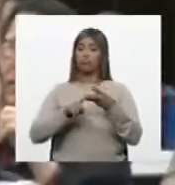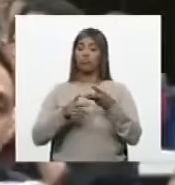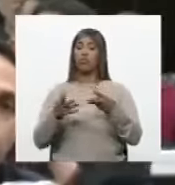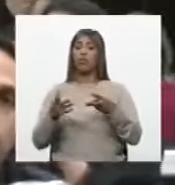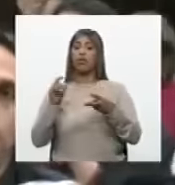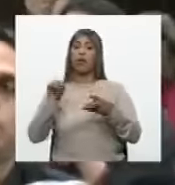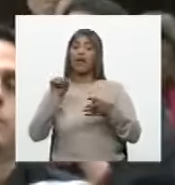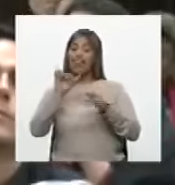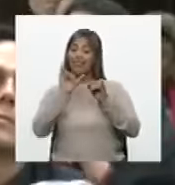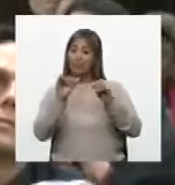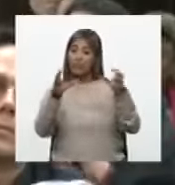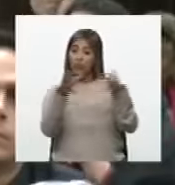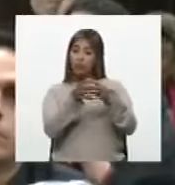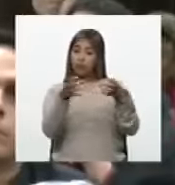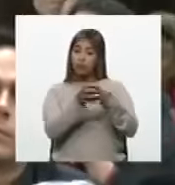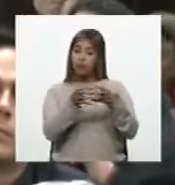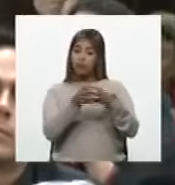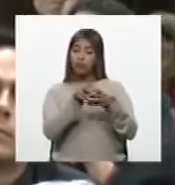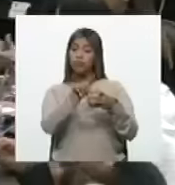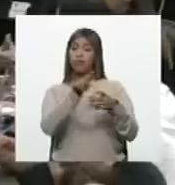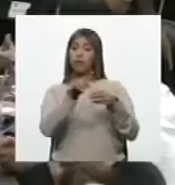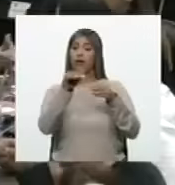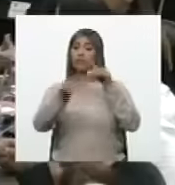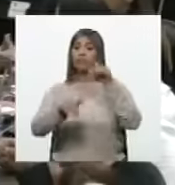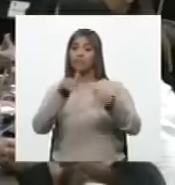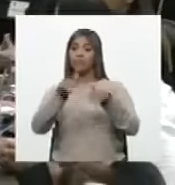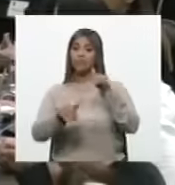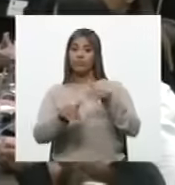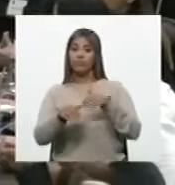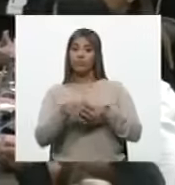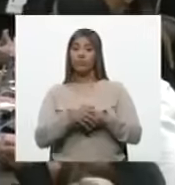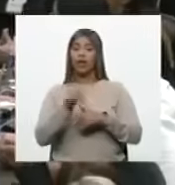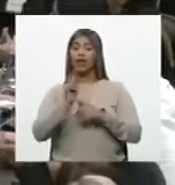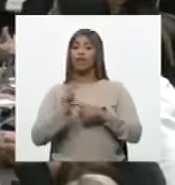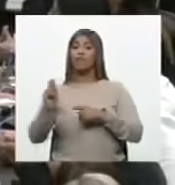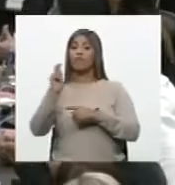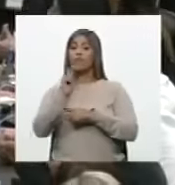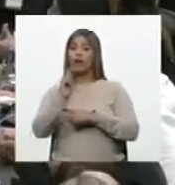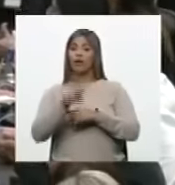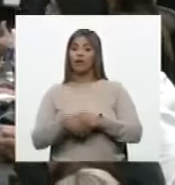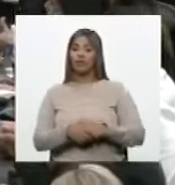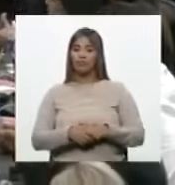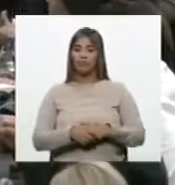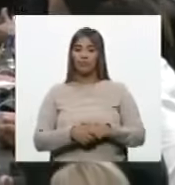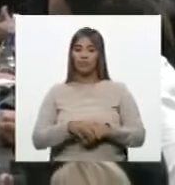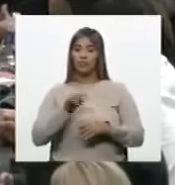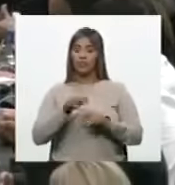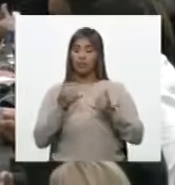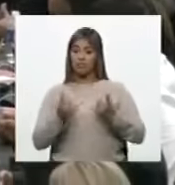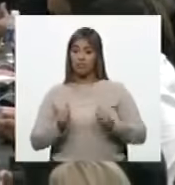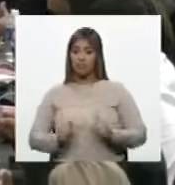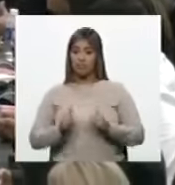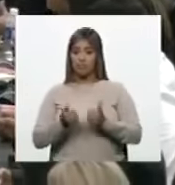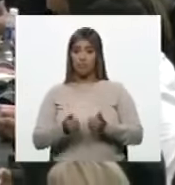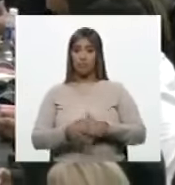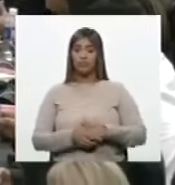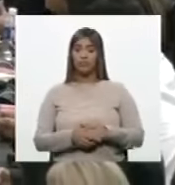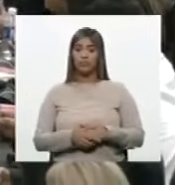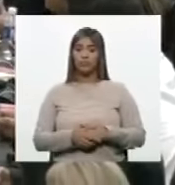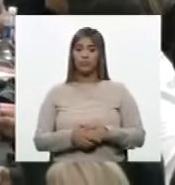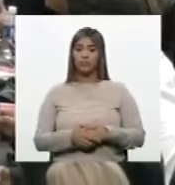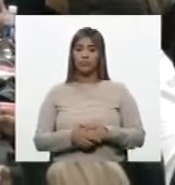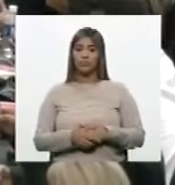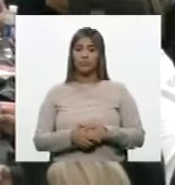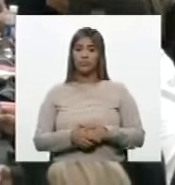electoralmente, por Tribunal Supremo de Justicia, están vigentes.